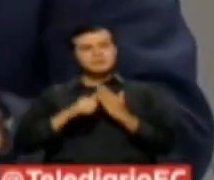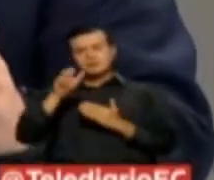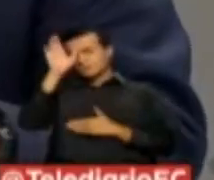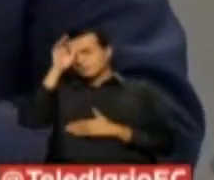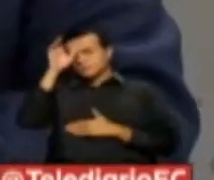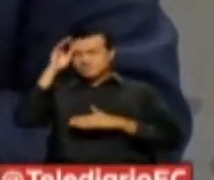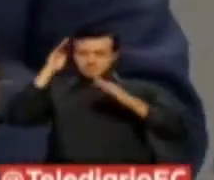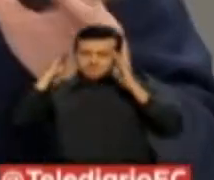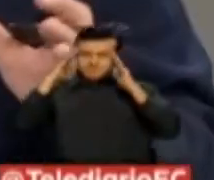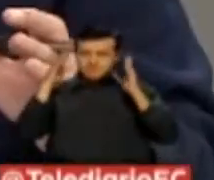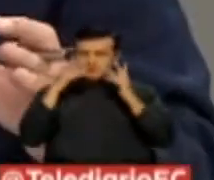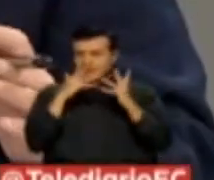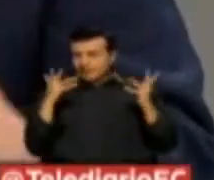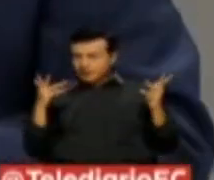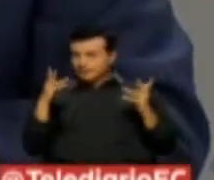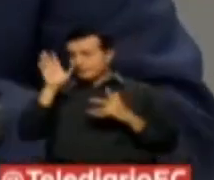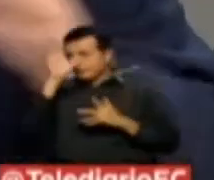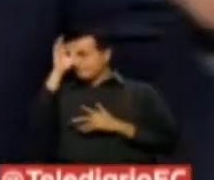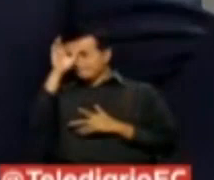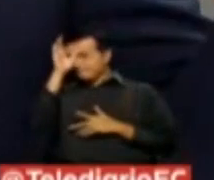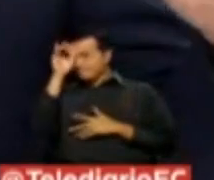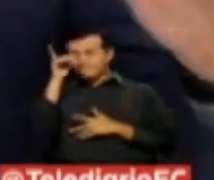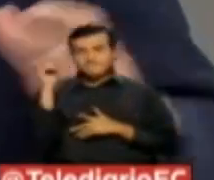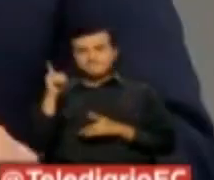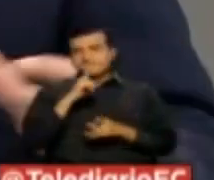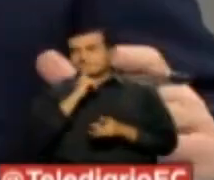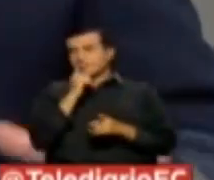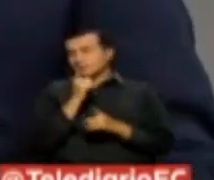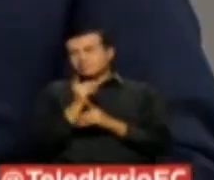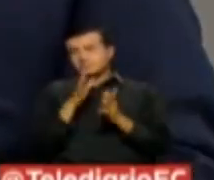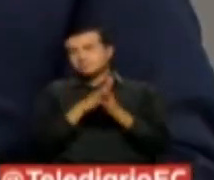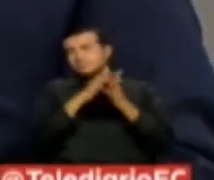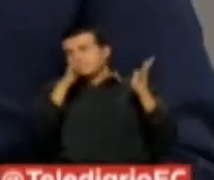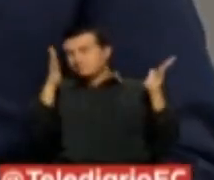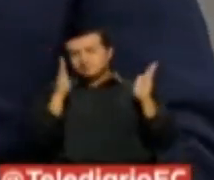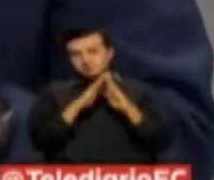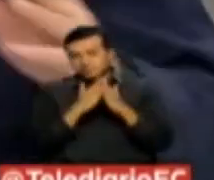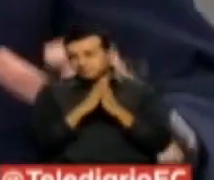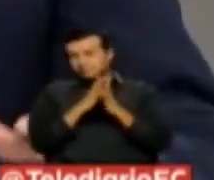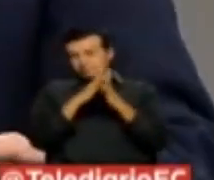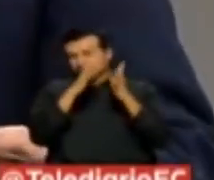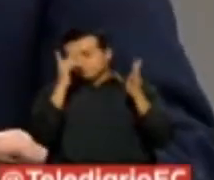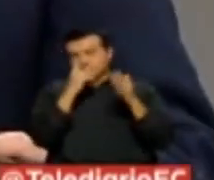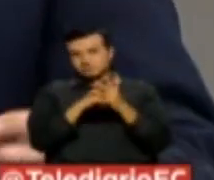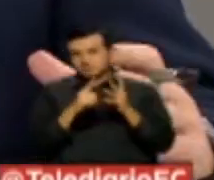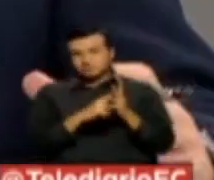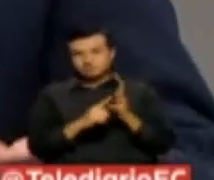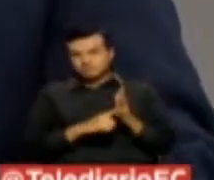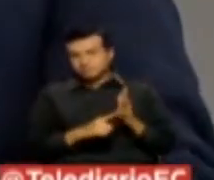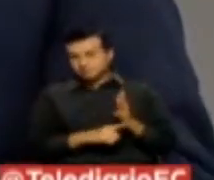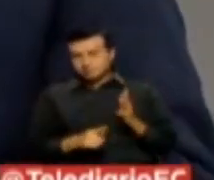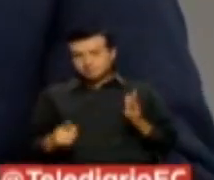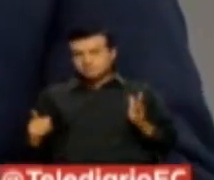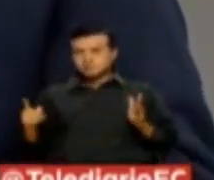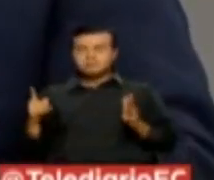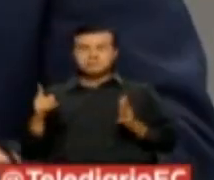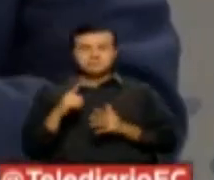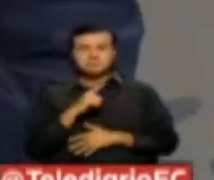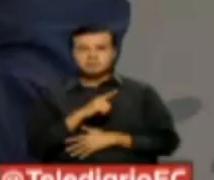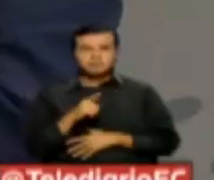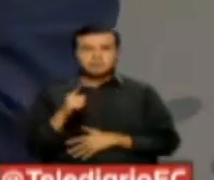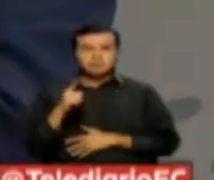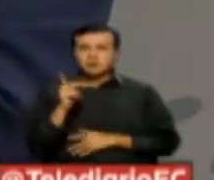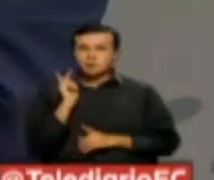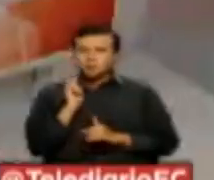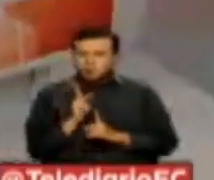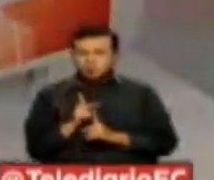de cultura y yo me refiero que hay claro la cultura es un territorio vasto y diverso claro sin duda alguna pero en